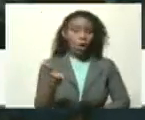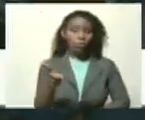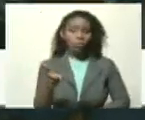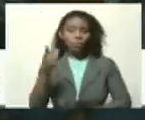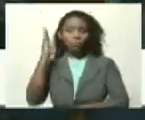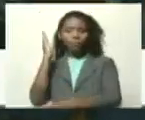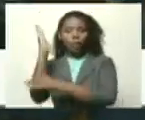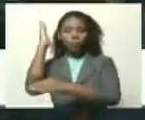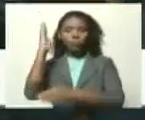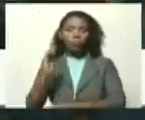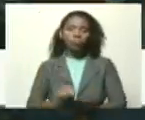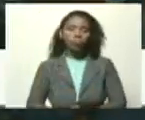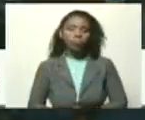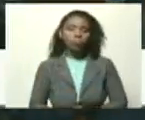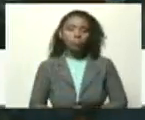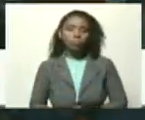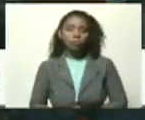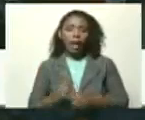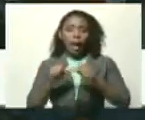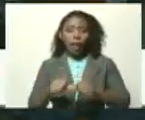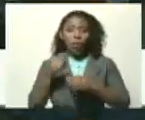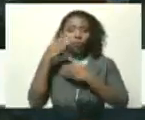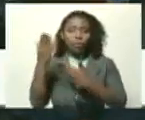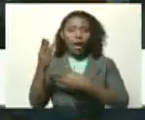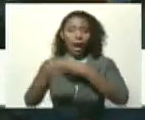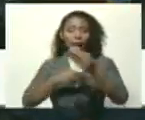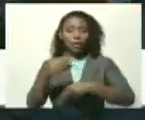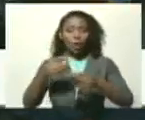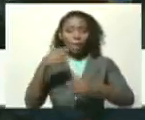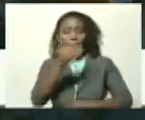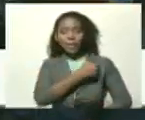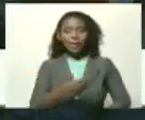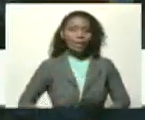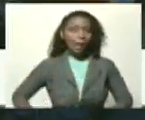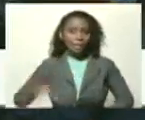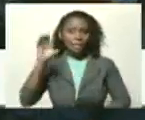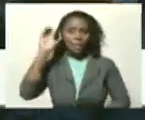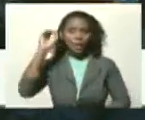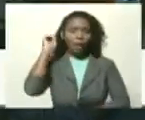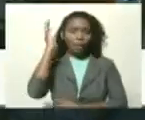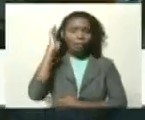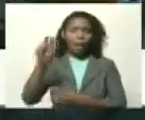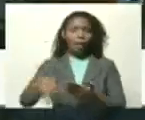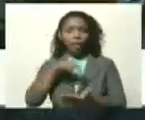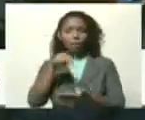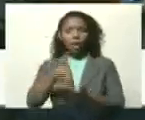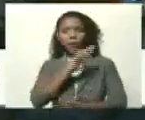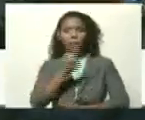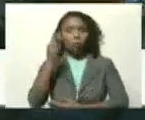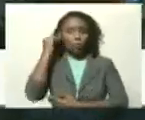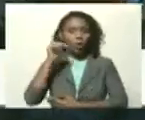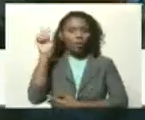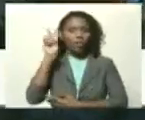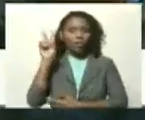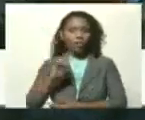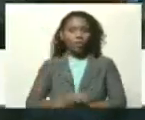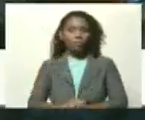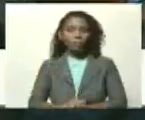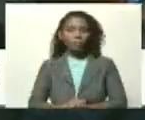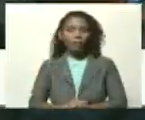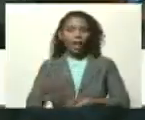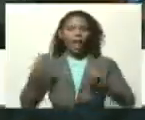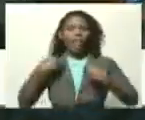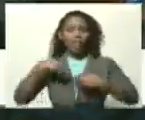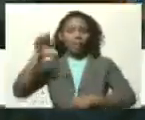lo demande. Queda usted investido como presidente de la Patriótica Asamblea Nacional de la República Bolivariana de Venezuela. ¡Que viva